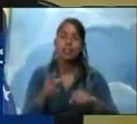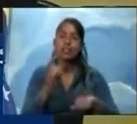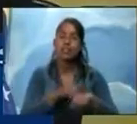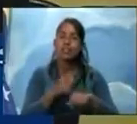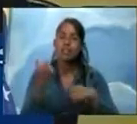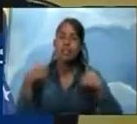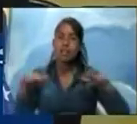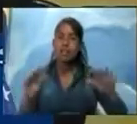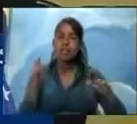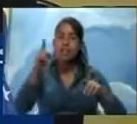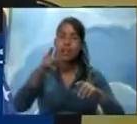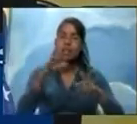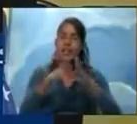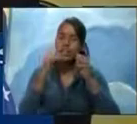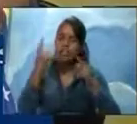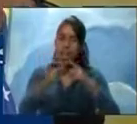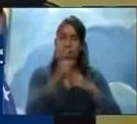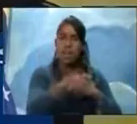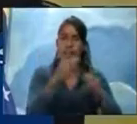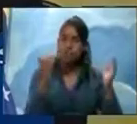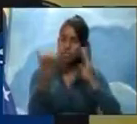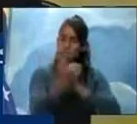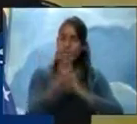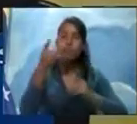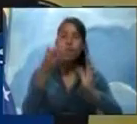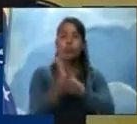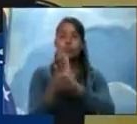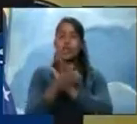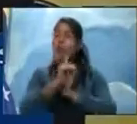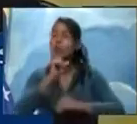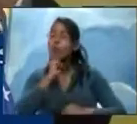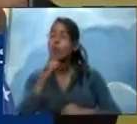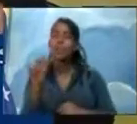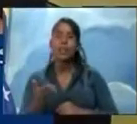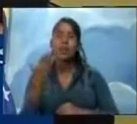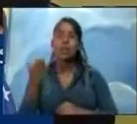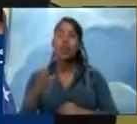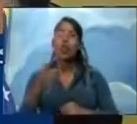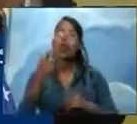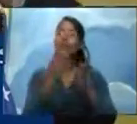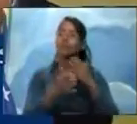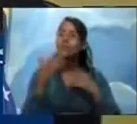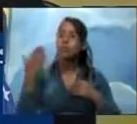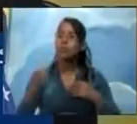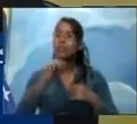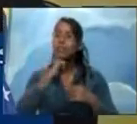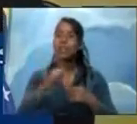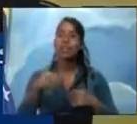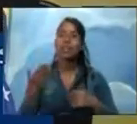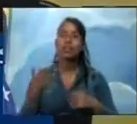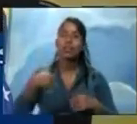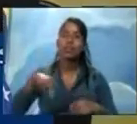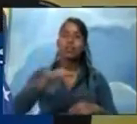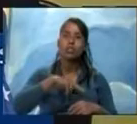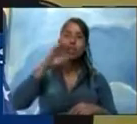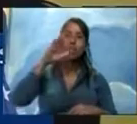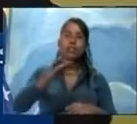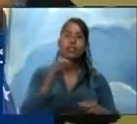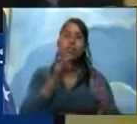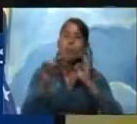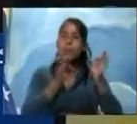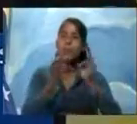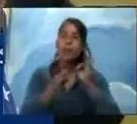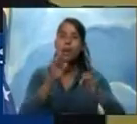controversia quizás entre estos expositores a suceder no es tan importante. Lo que importa es que nosotros estemos